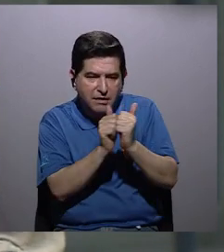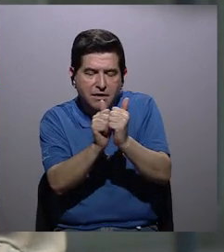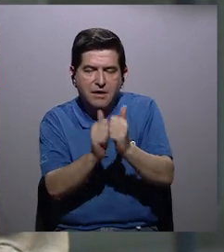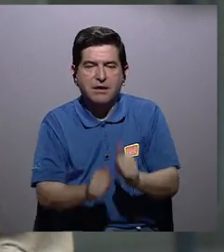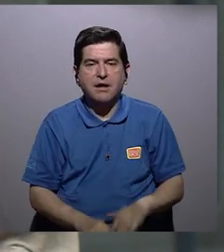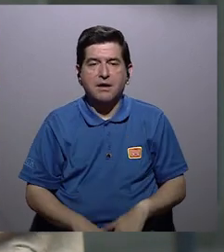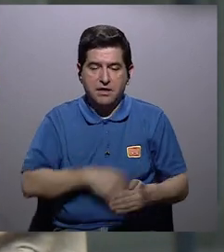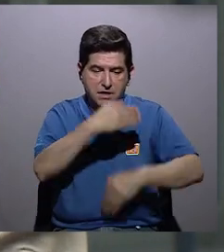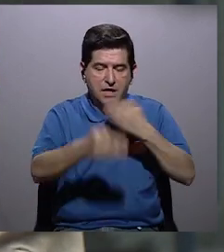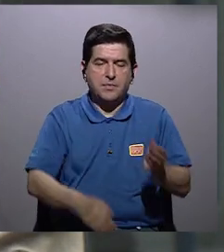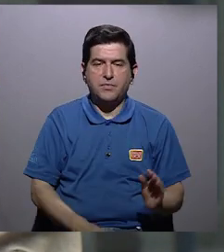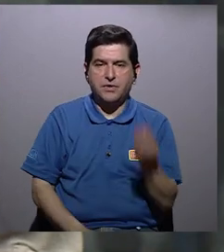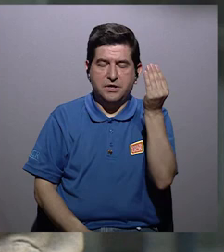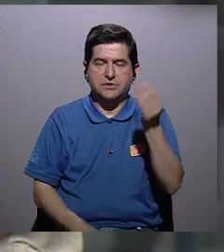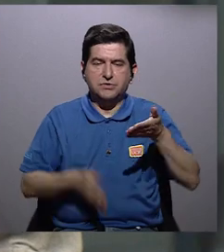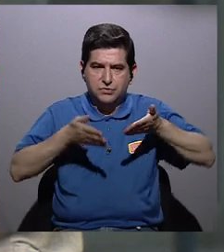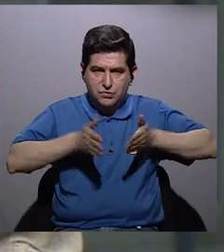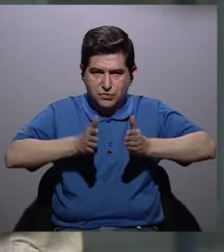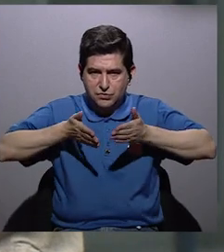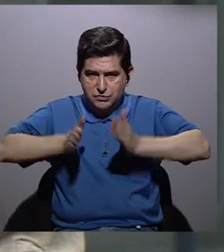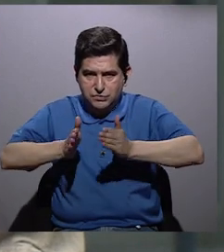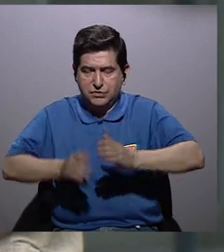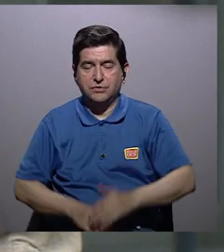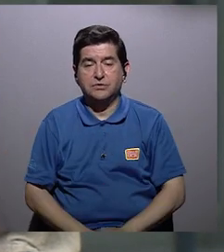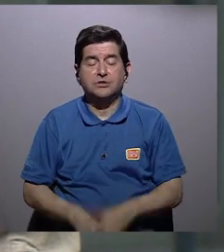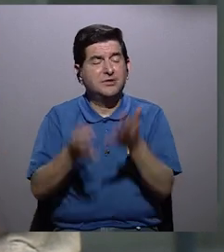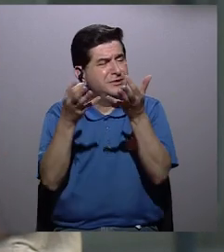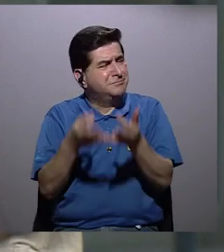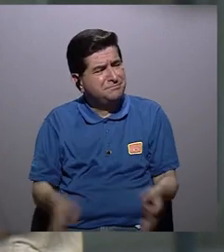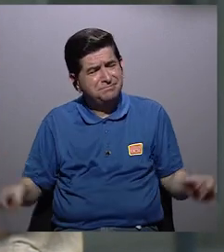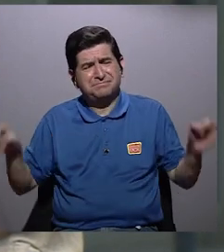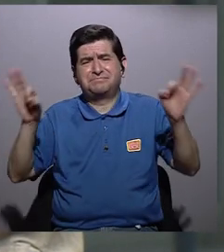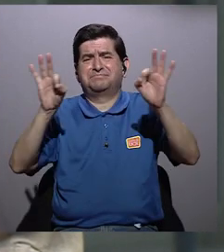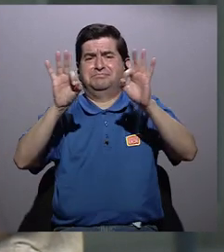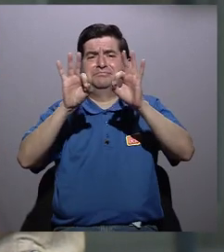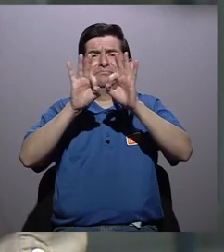y en la crianza de sus hijos e hijas. Ahí sigue siendo fundamental.